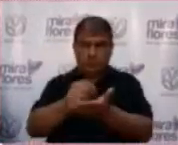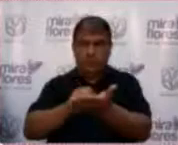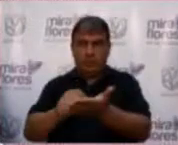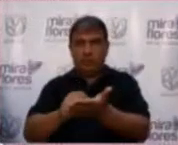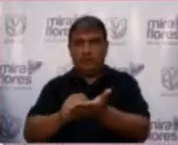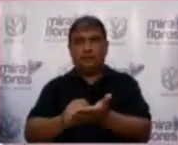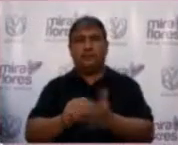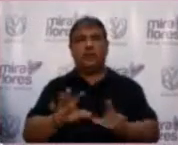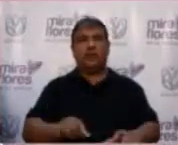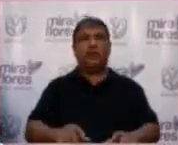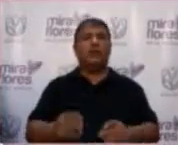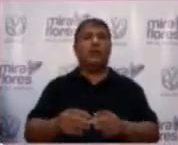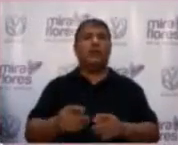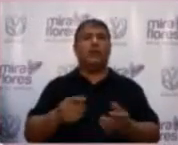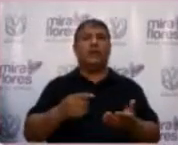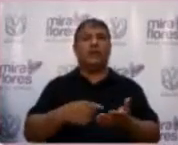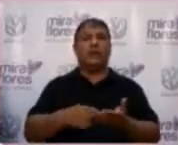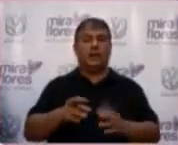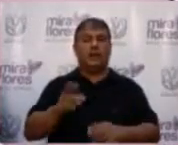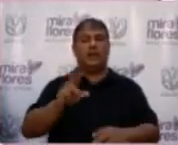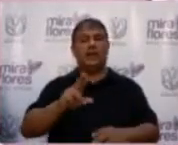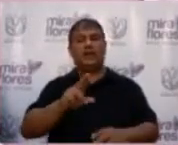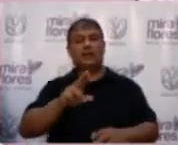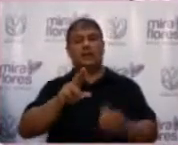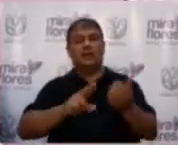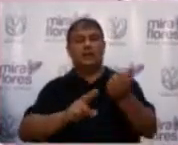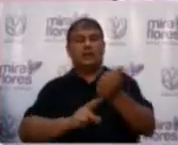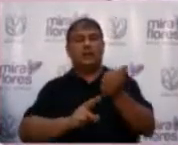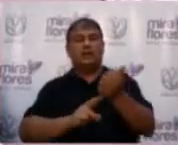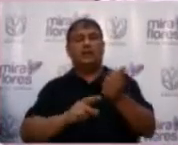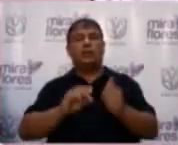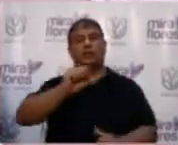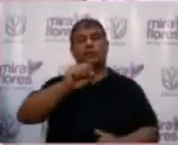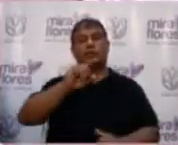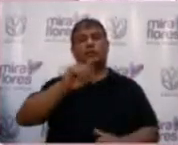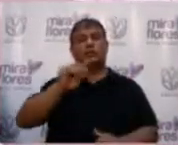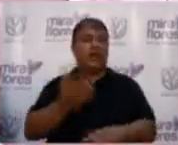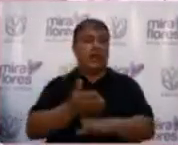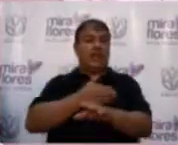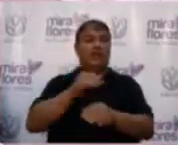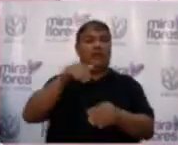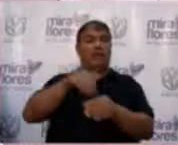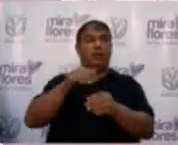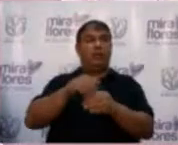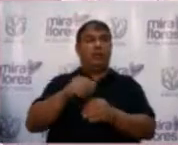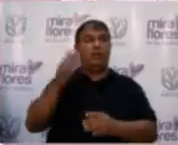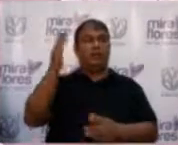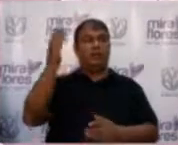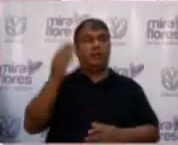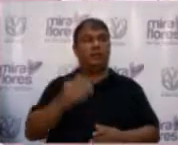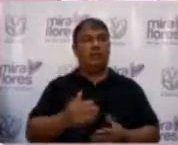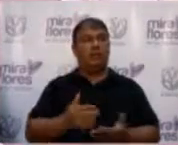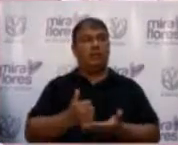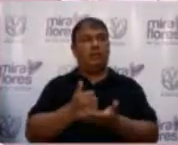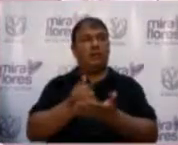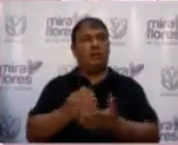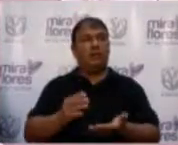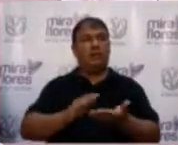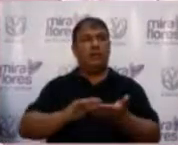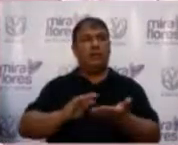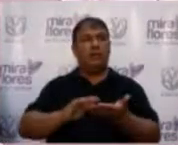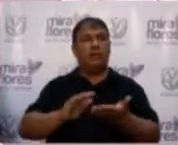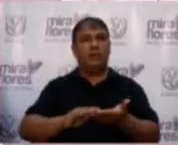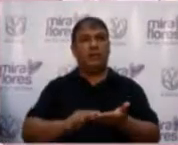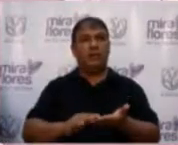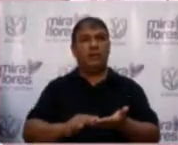constancia que en el dictamen el regidor Sousa Locio había votado a favor. Muchas gracias. El dictamen